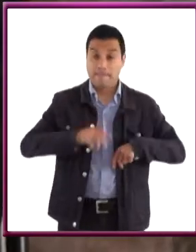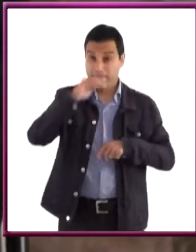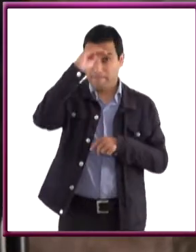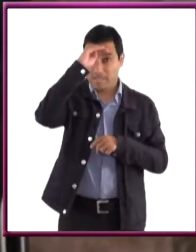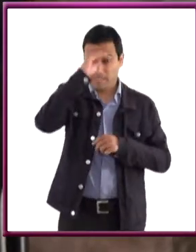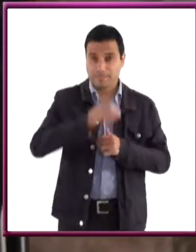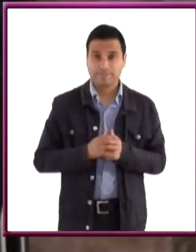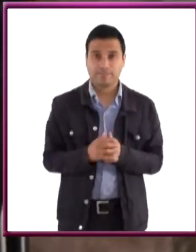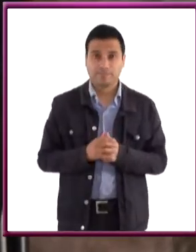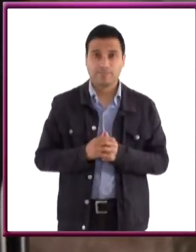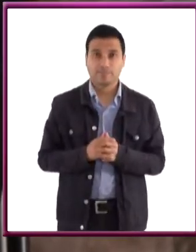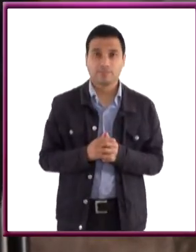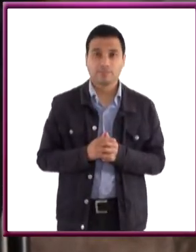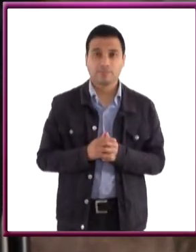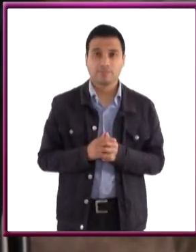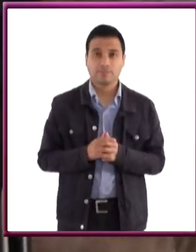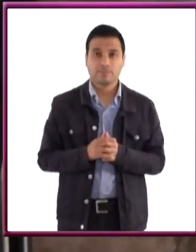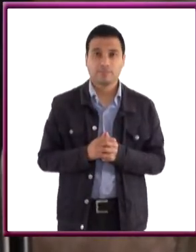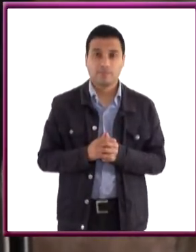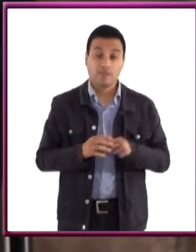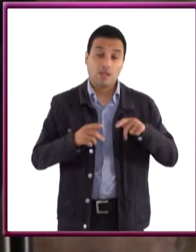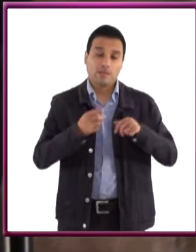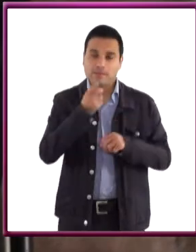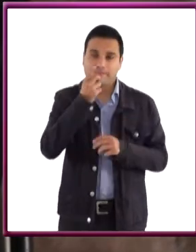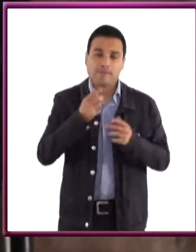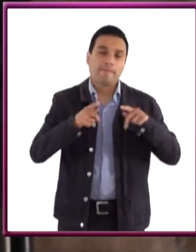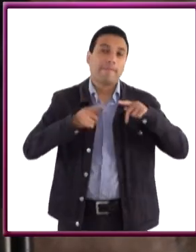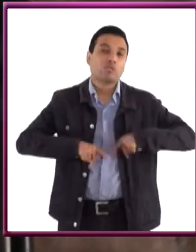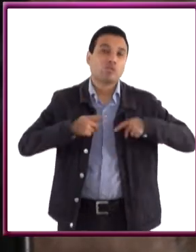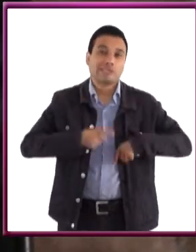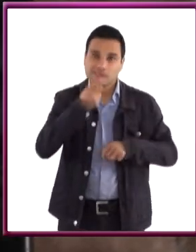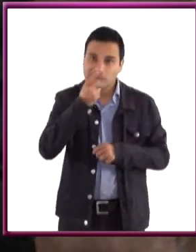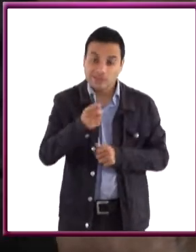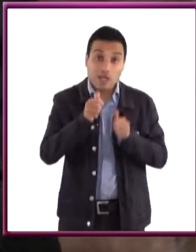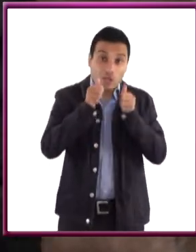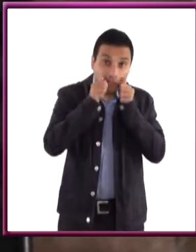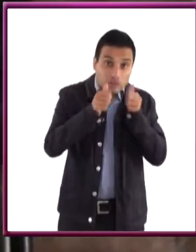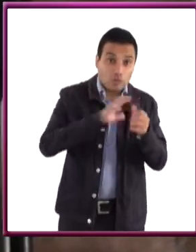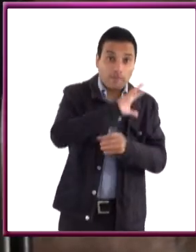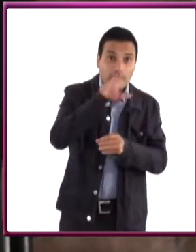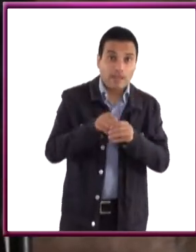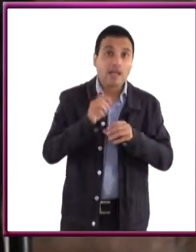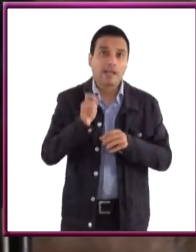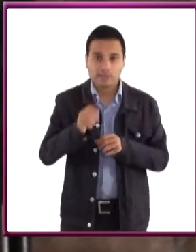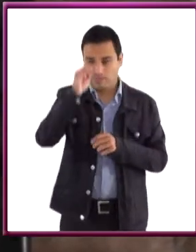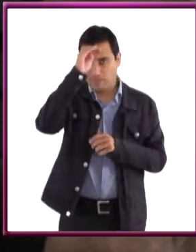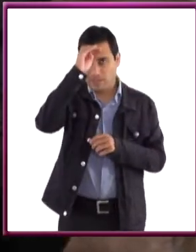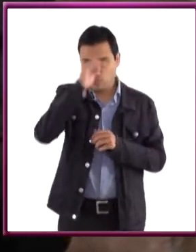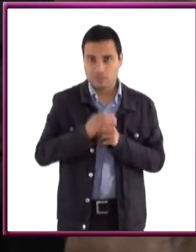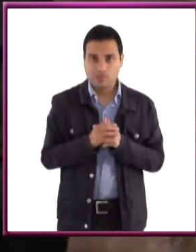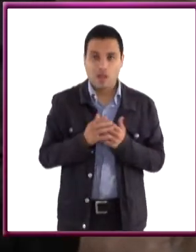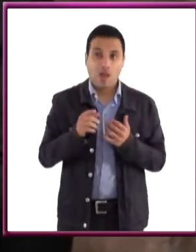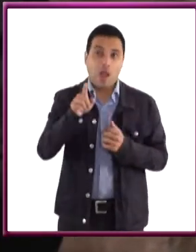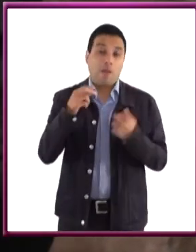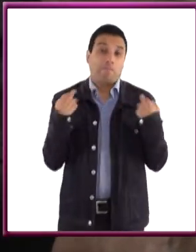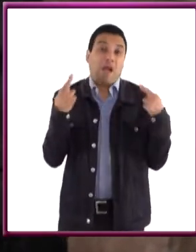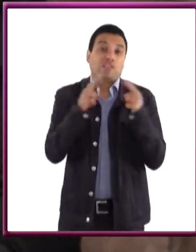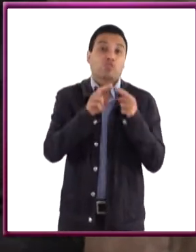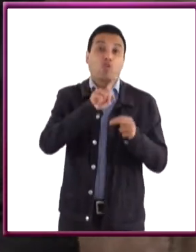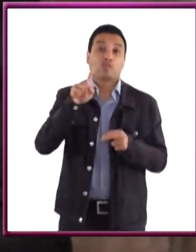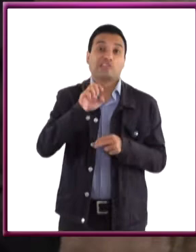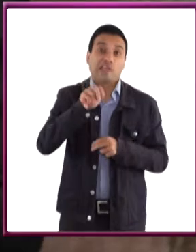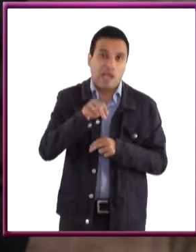atención plena, y por ahí lo llamamos meditación, es algo que es exclusivo para los maestros zen, para